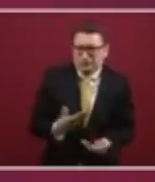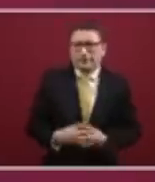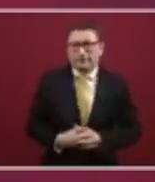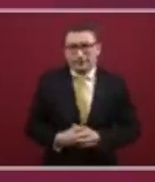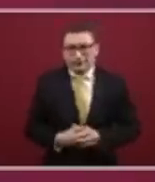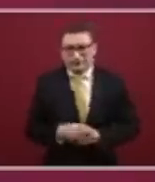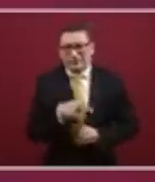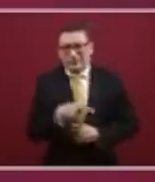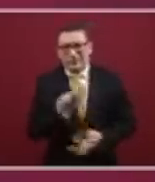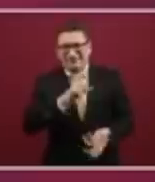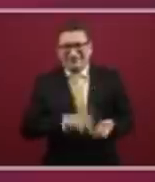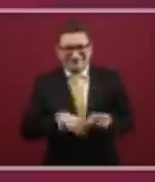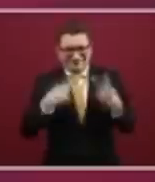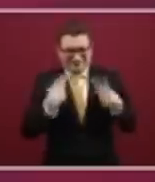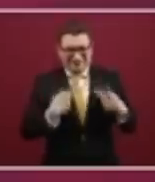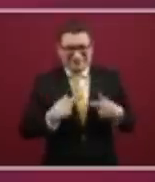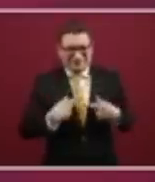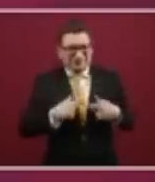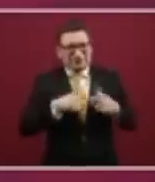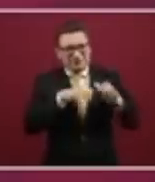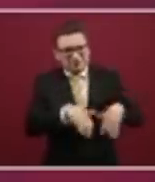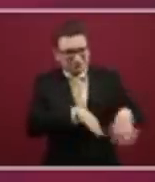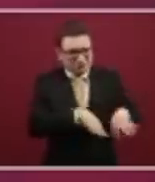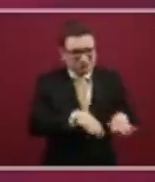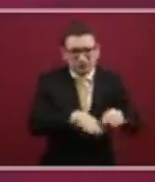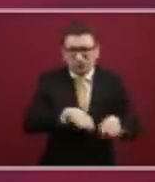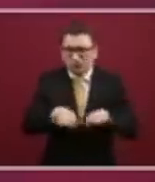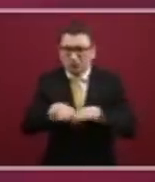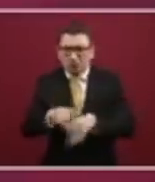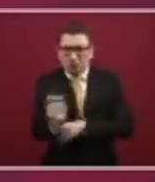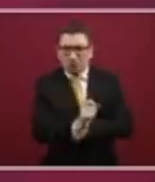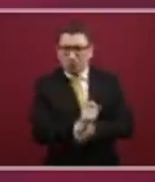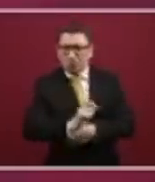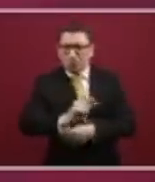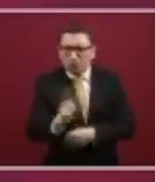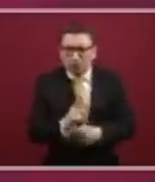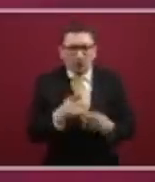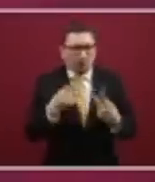tiene trabajadores de primera, obreros, técnicos.